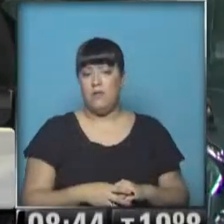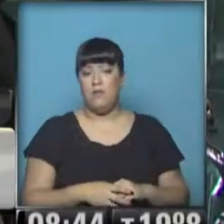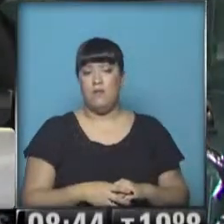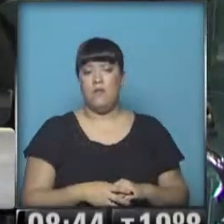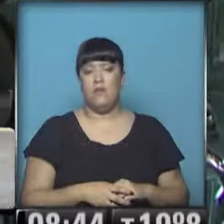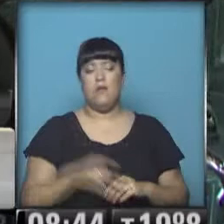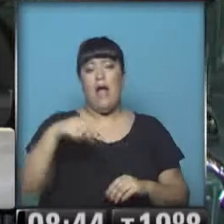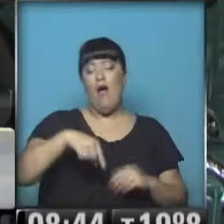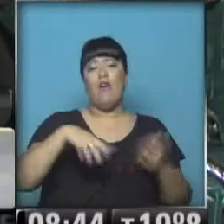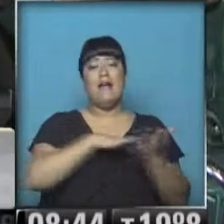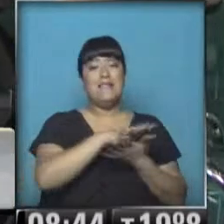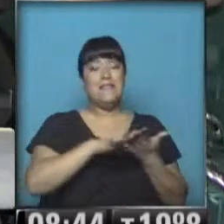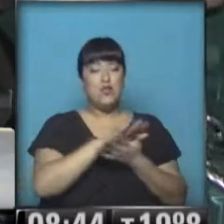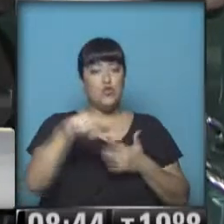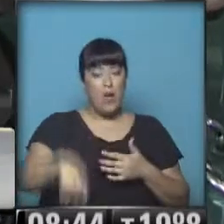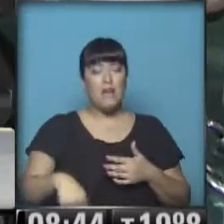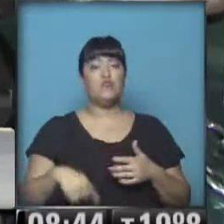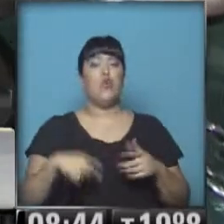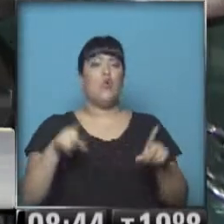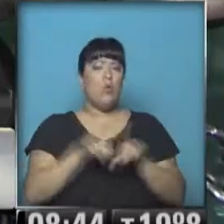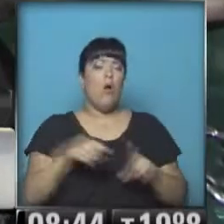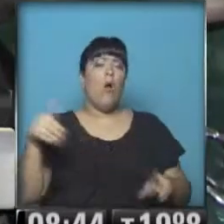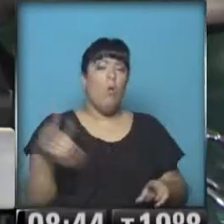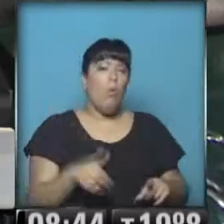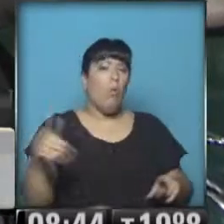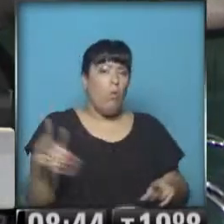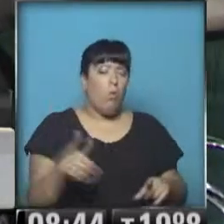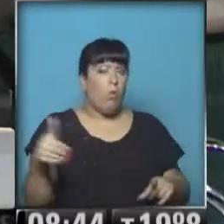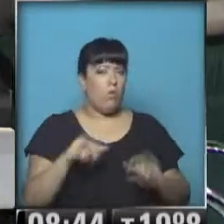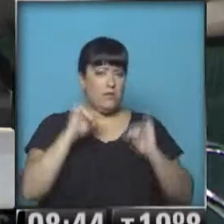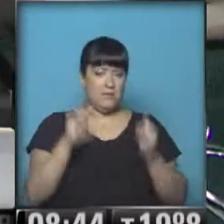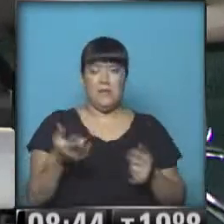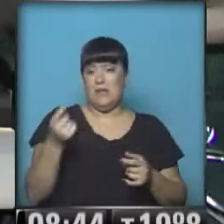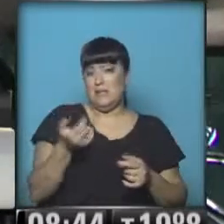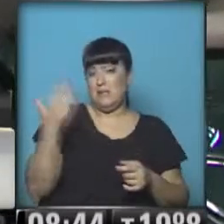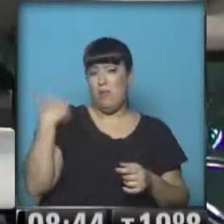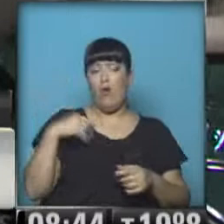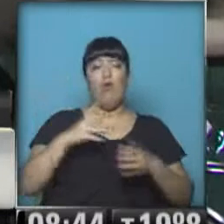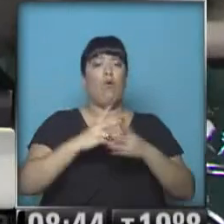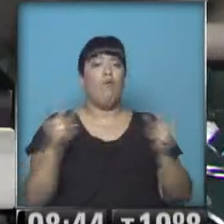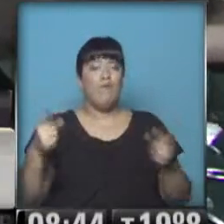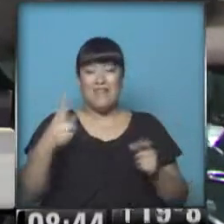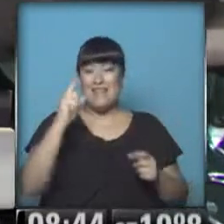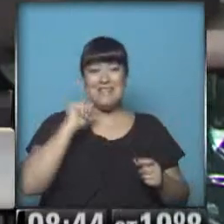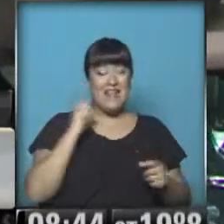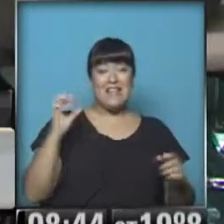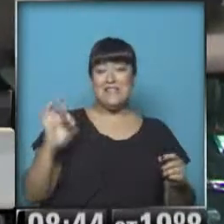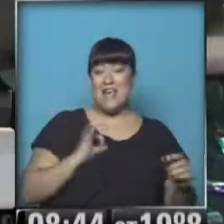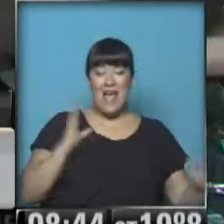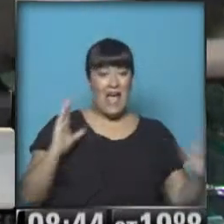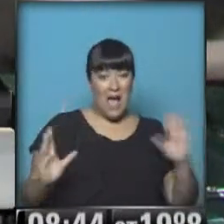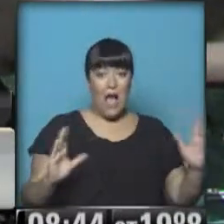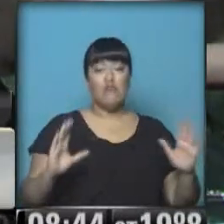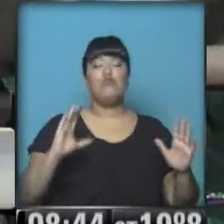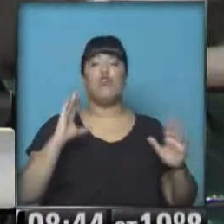situación actual es de desidia de demora en las investigaciones asistimos hace poco a la prescripción de una causa que llevó casi 13 años por una forma de